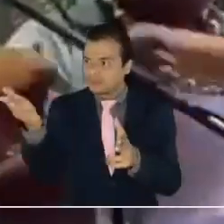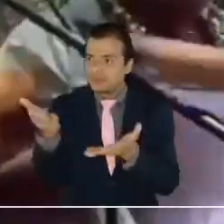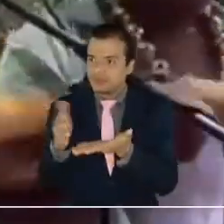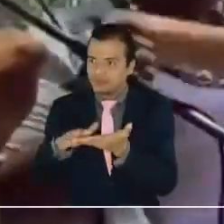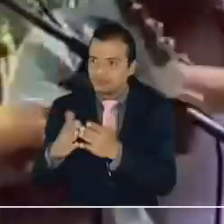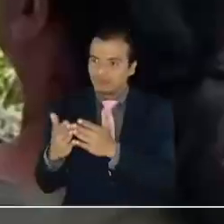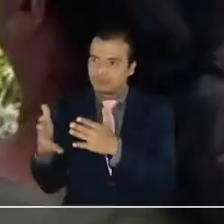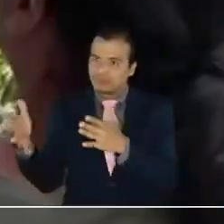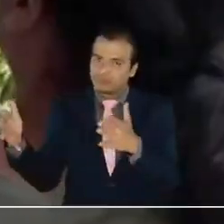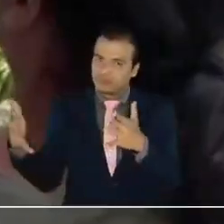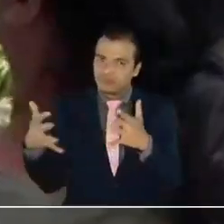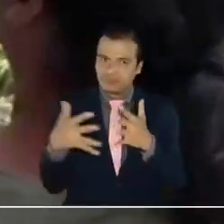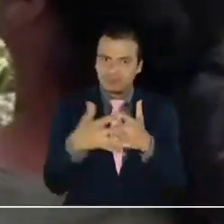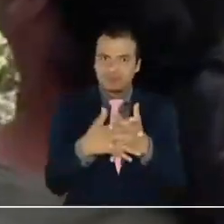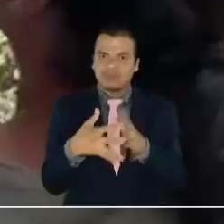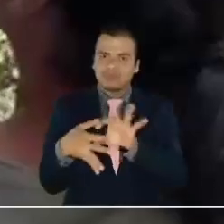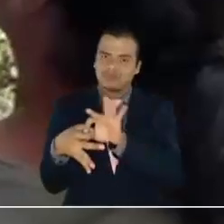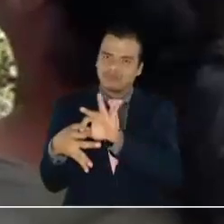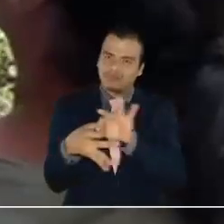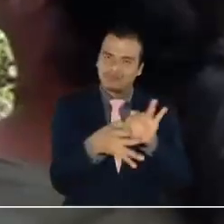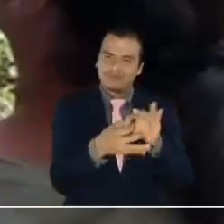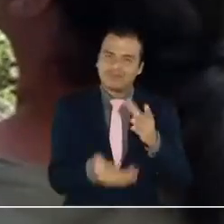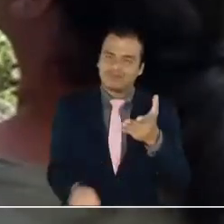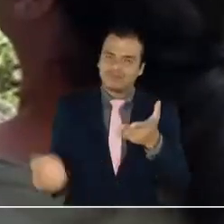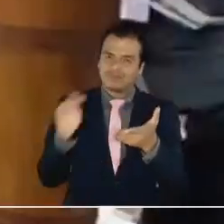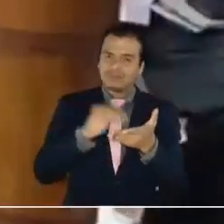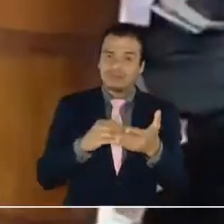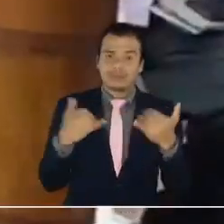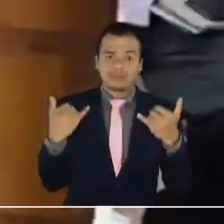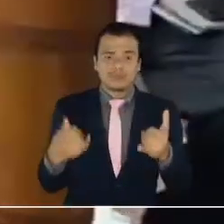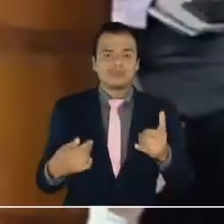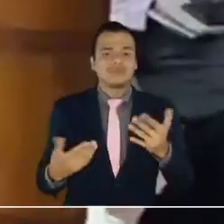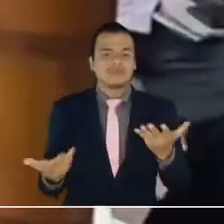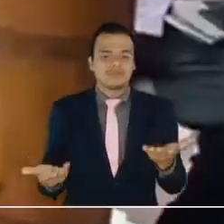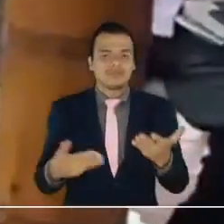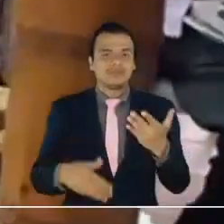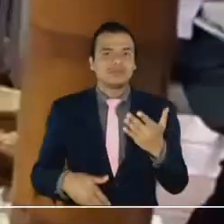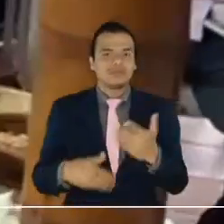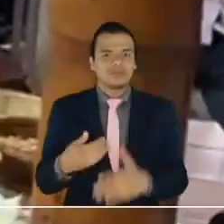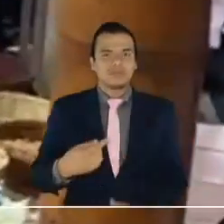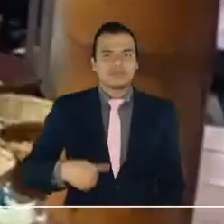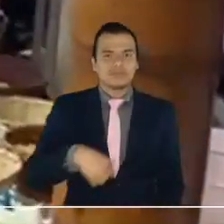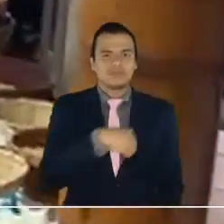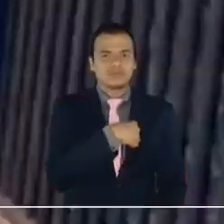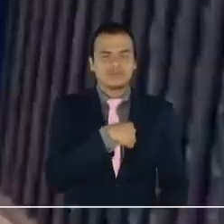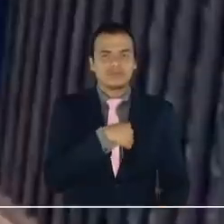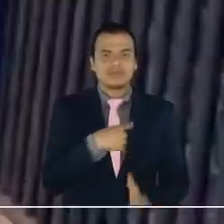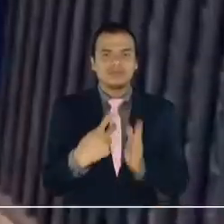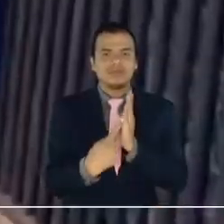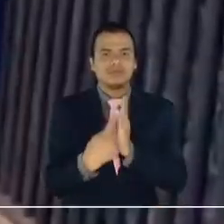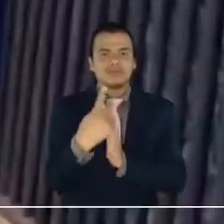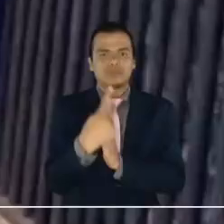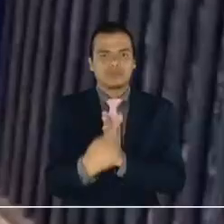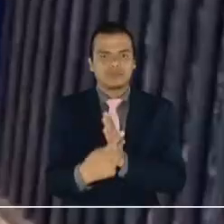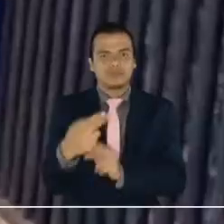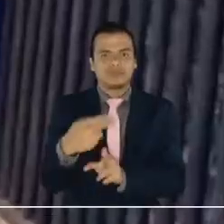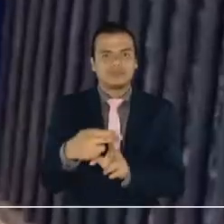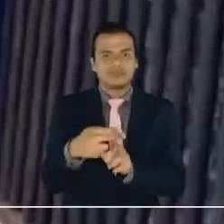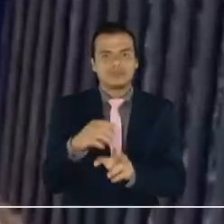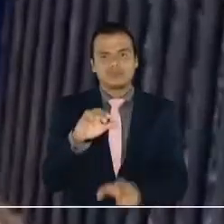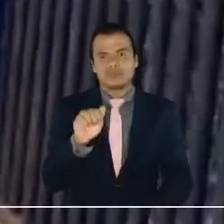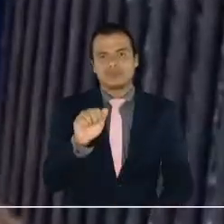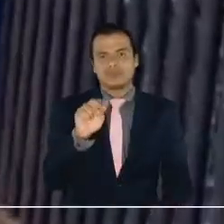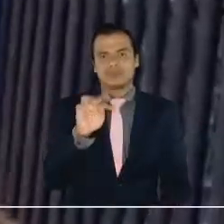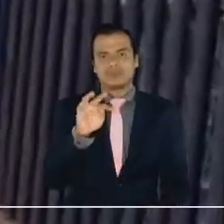acción le damos la apertura al proyecto Canto de Agua Fase 4, que inicia la